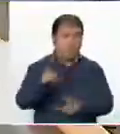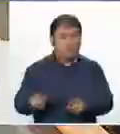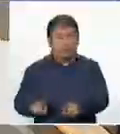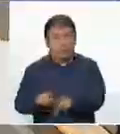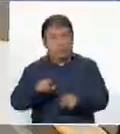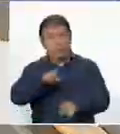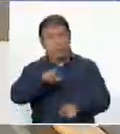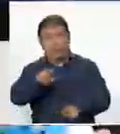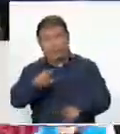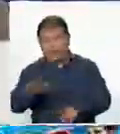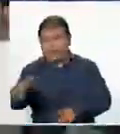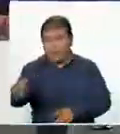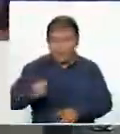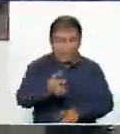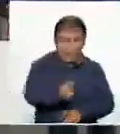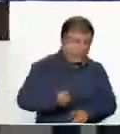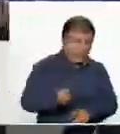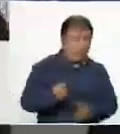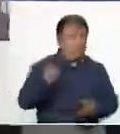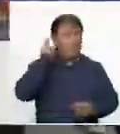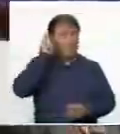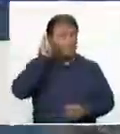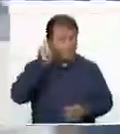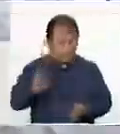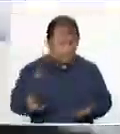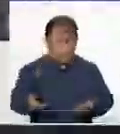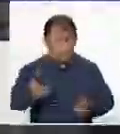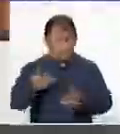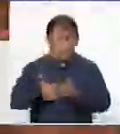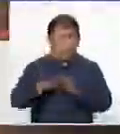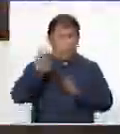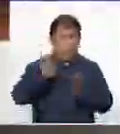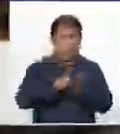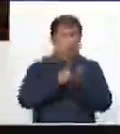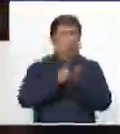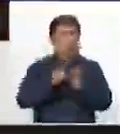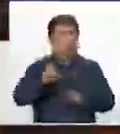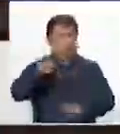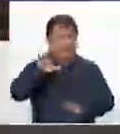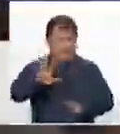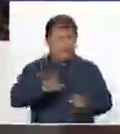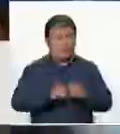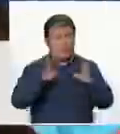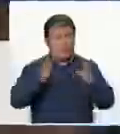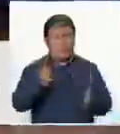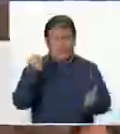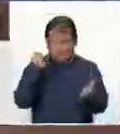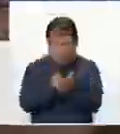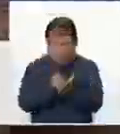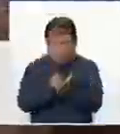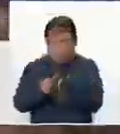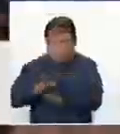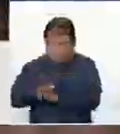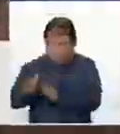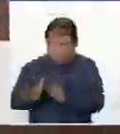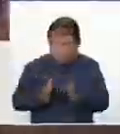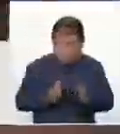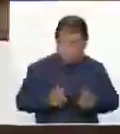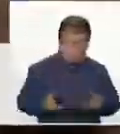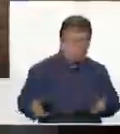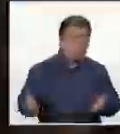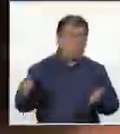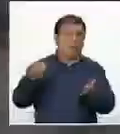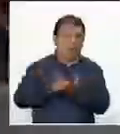UGEL a contratar directamente los servicios de docencia dentro de los 5 días hábiles de aprobado el plan de recuperación de